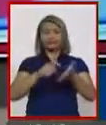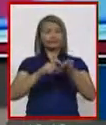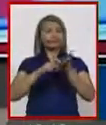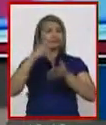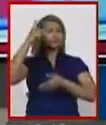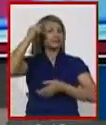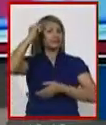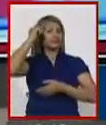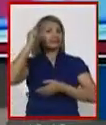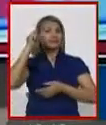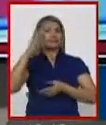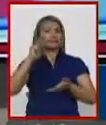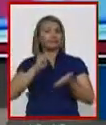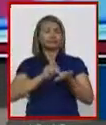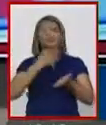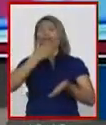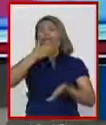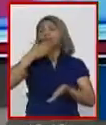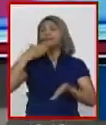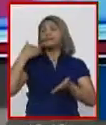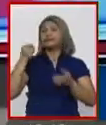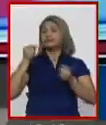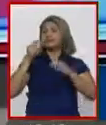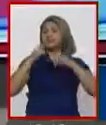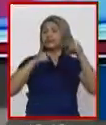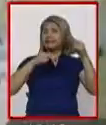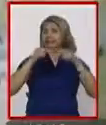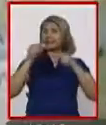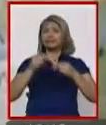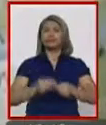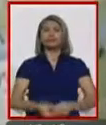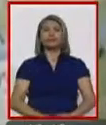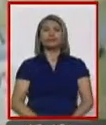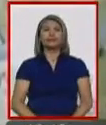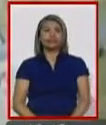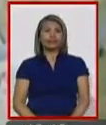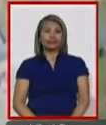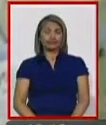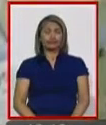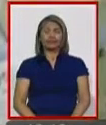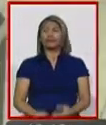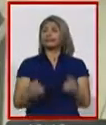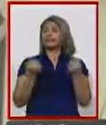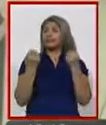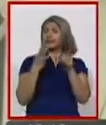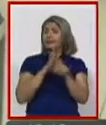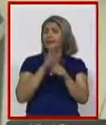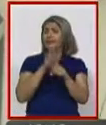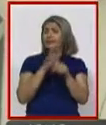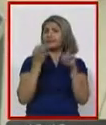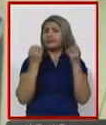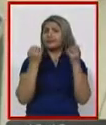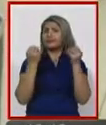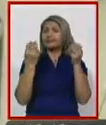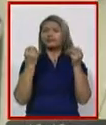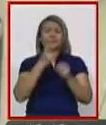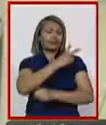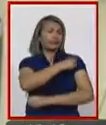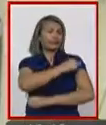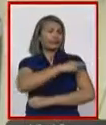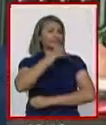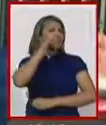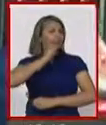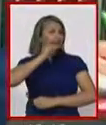exigen al gobierno y tense y también mejoras en la infraestructura el hacinamiento es uno de los mayores problemas del hospital